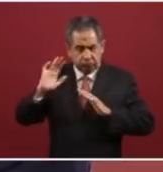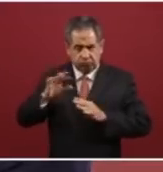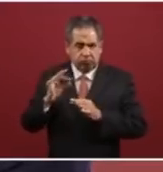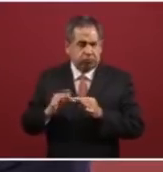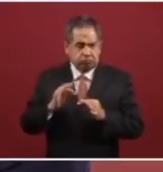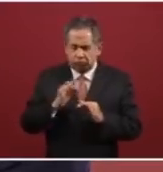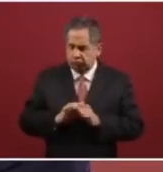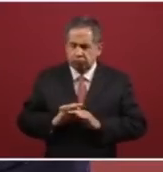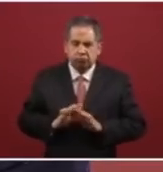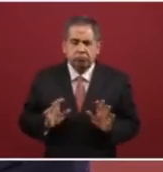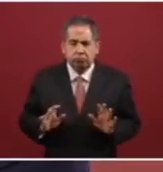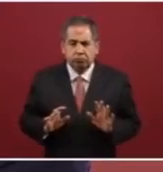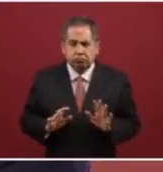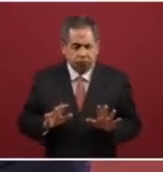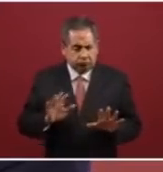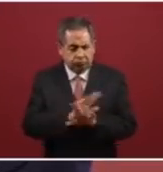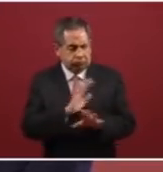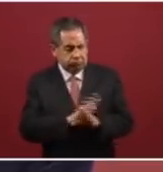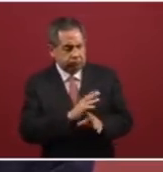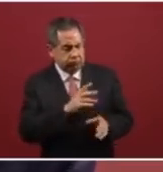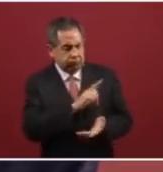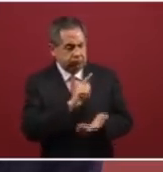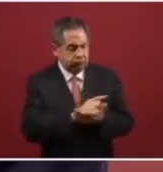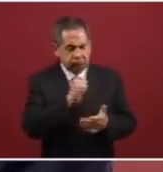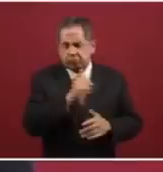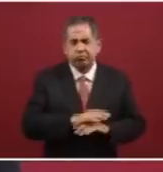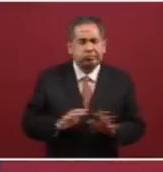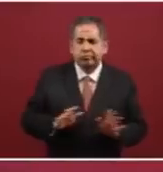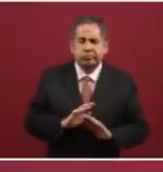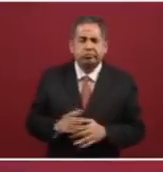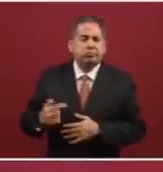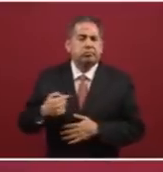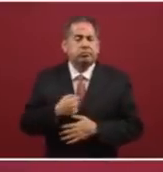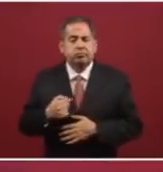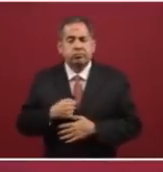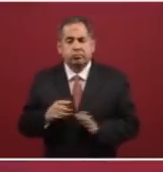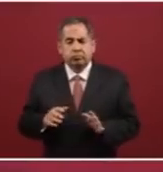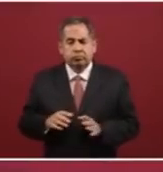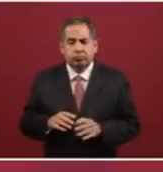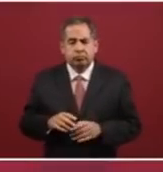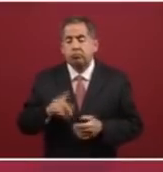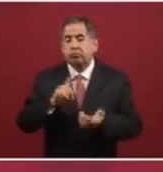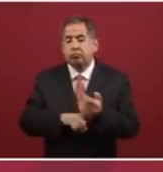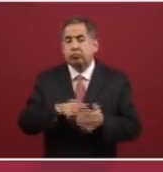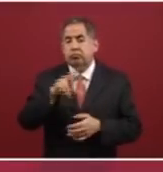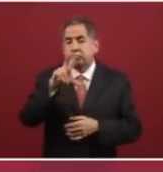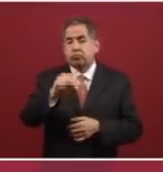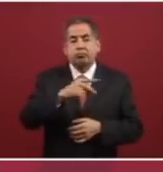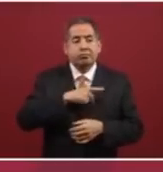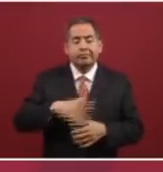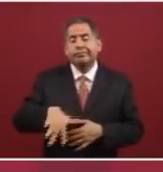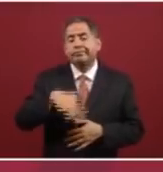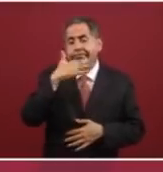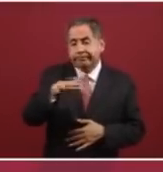falta modificar la ley que es que no haya fraude electoral